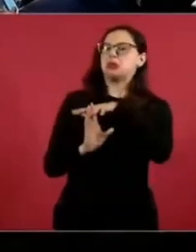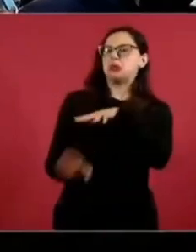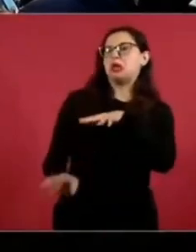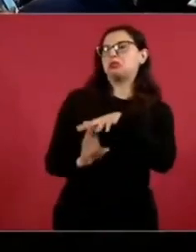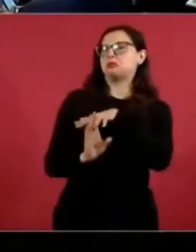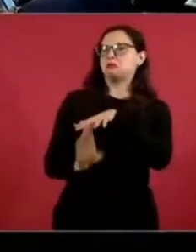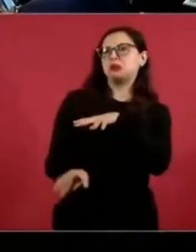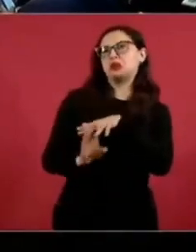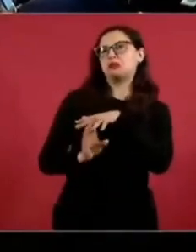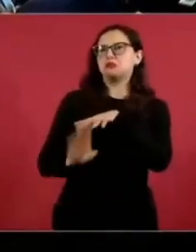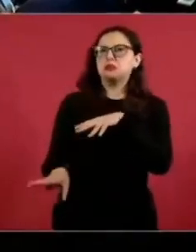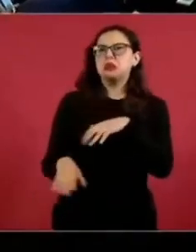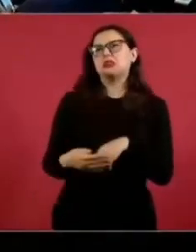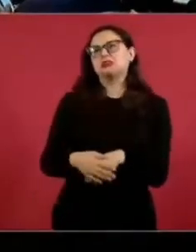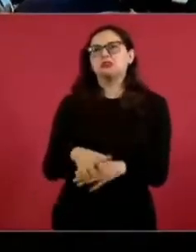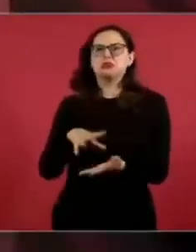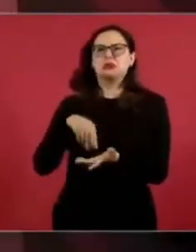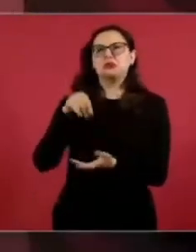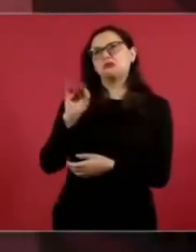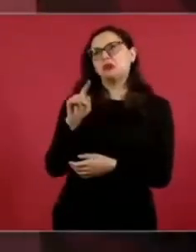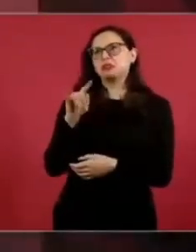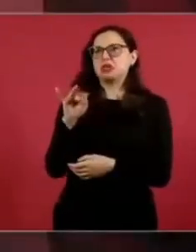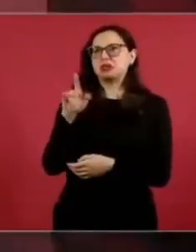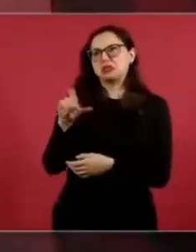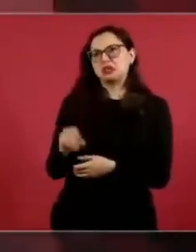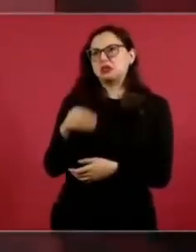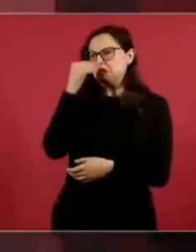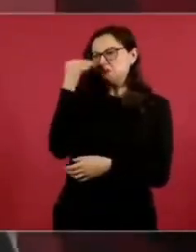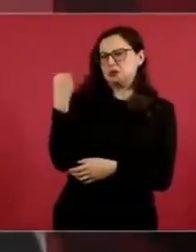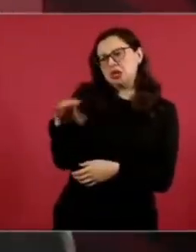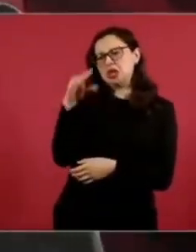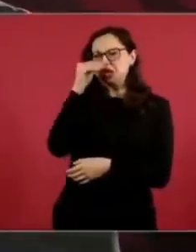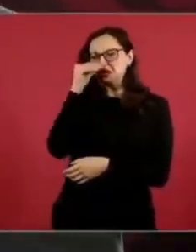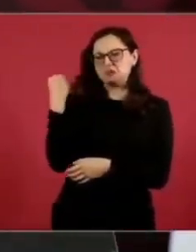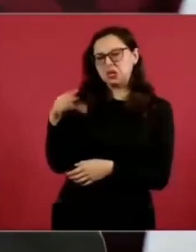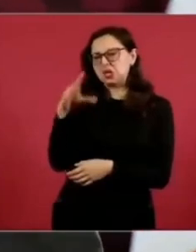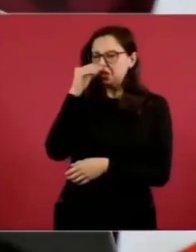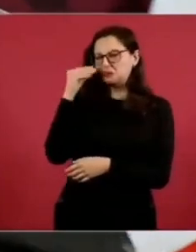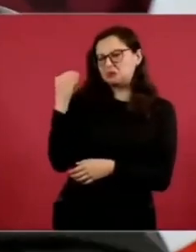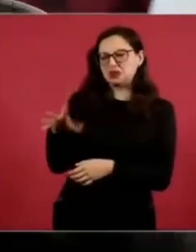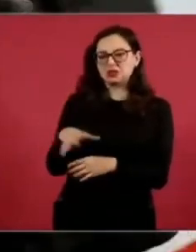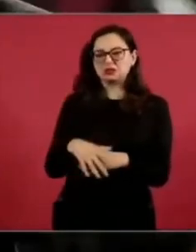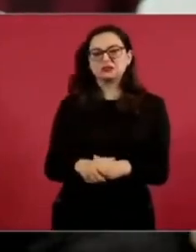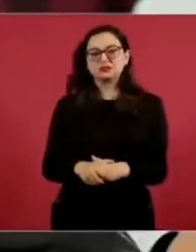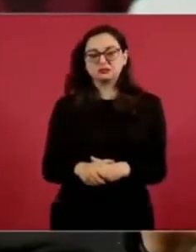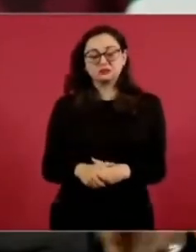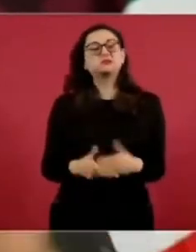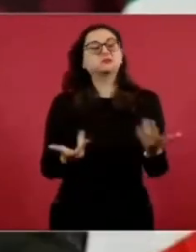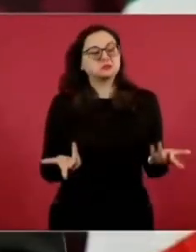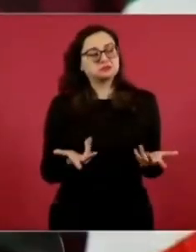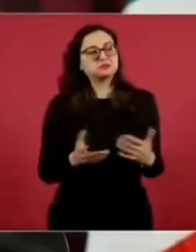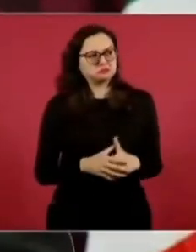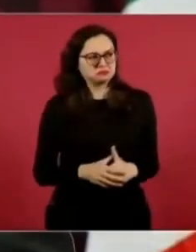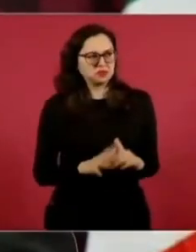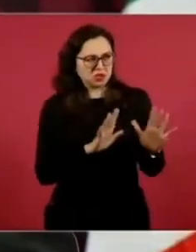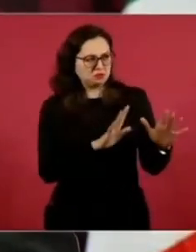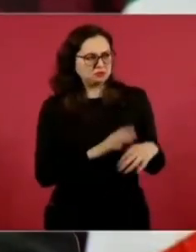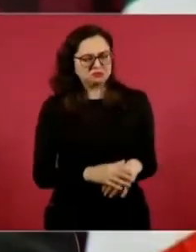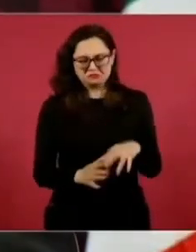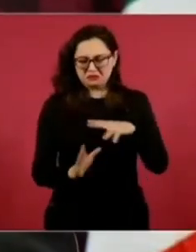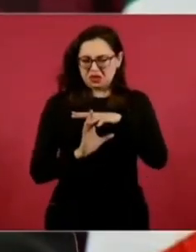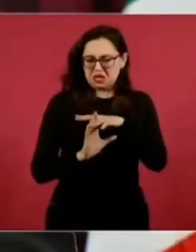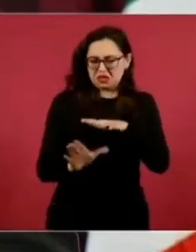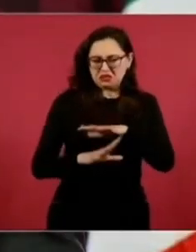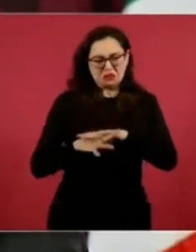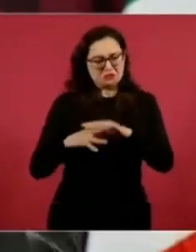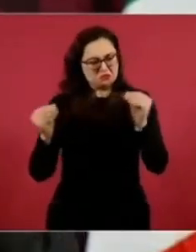o el fentanilo s este puede desaparecer el fentanilo